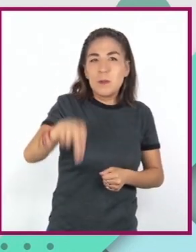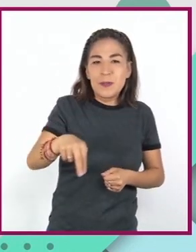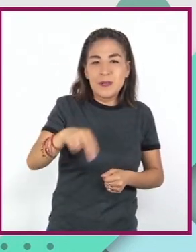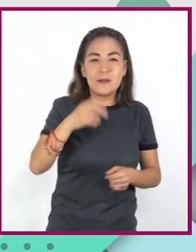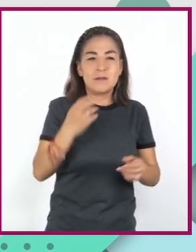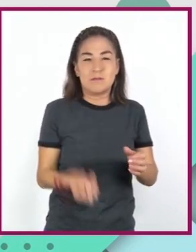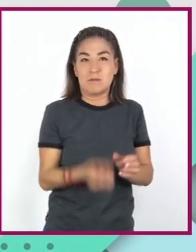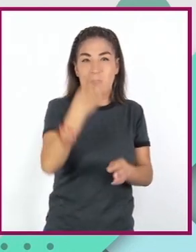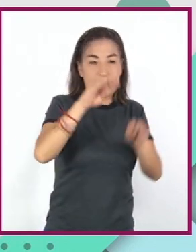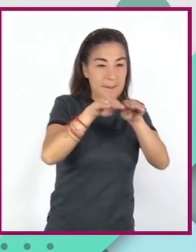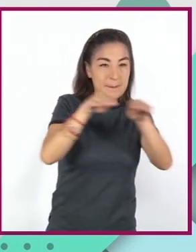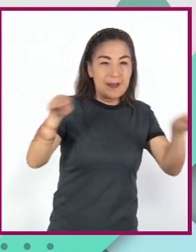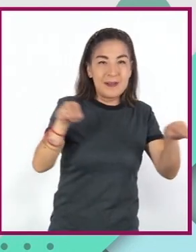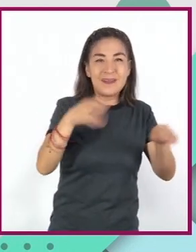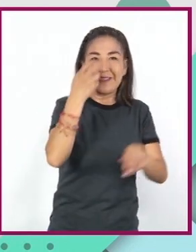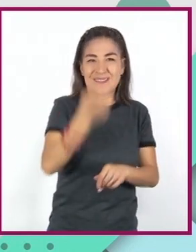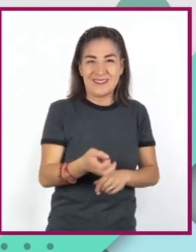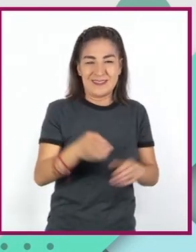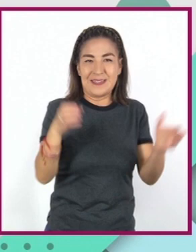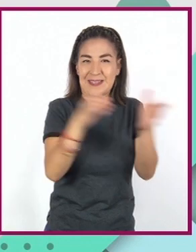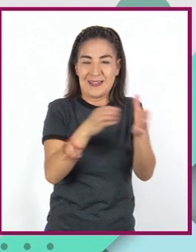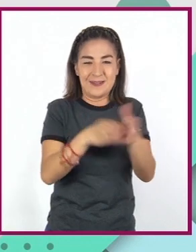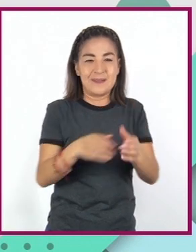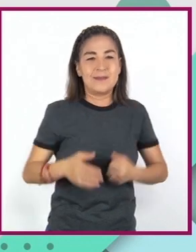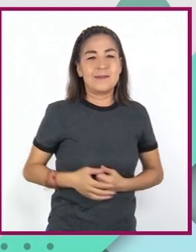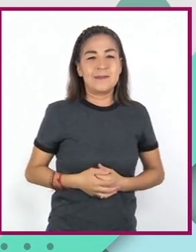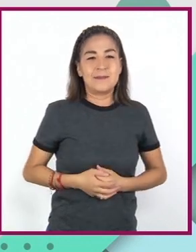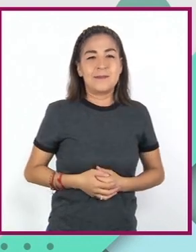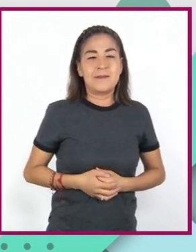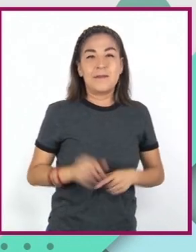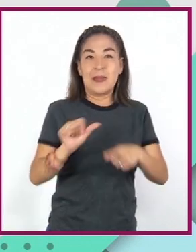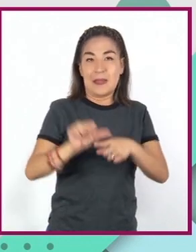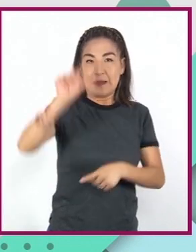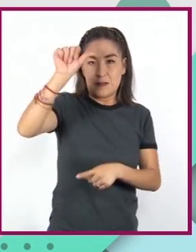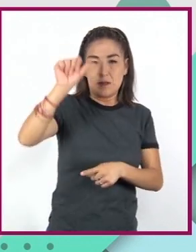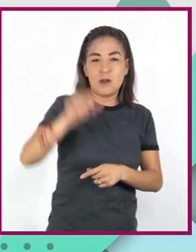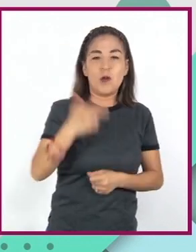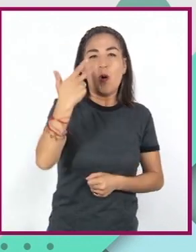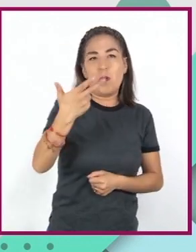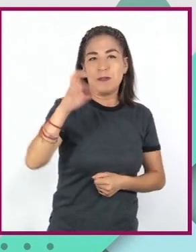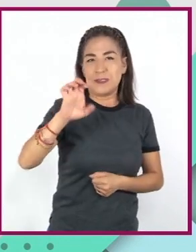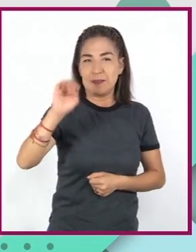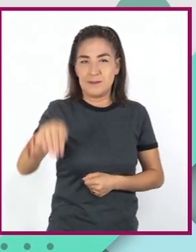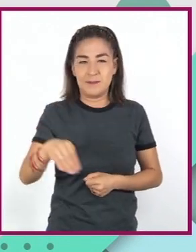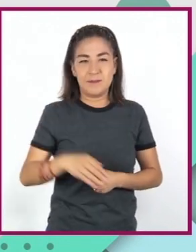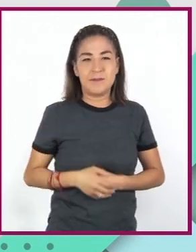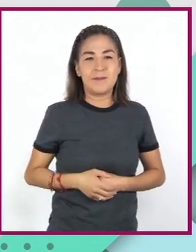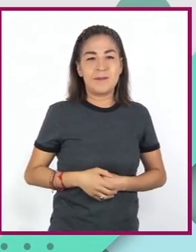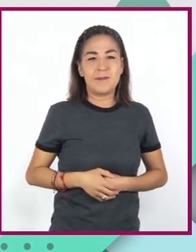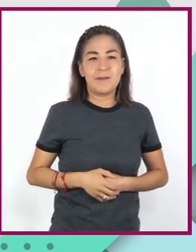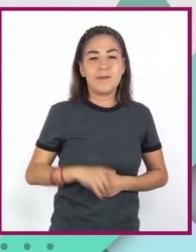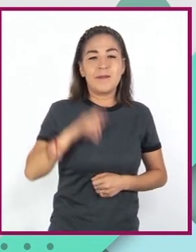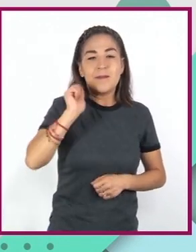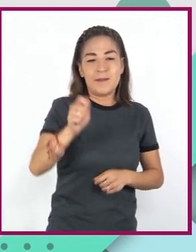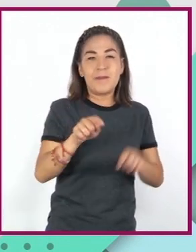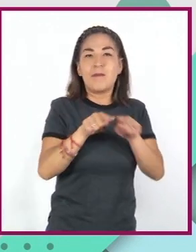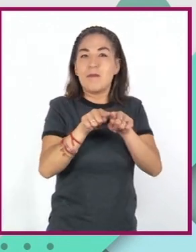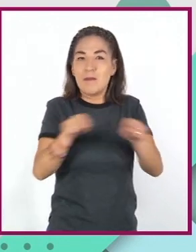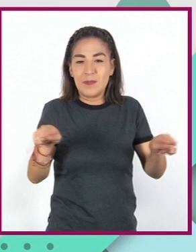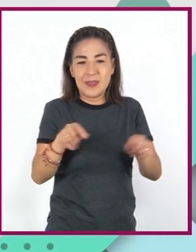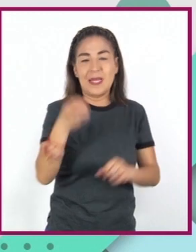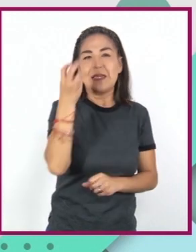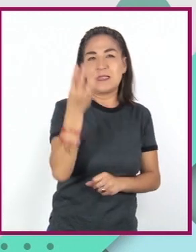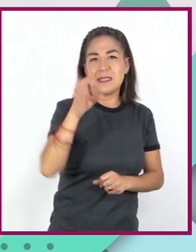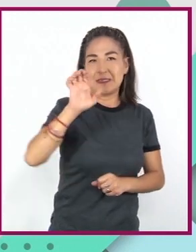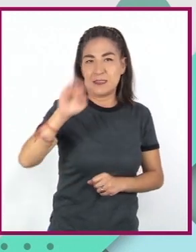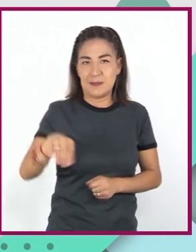con forma de prisma hexagonal son las siguientes. Altura 8 centímetros, lado de la base 3 centímetros